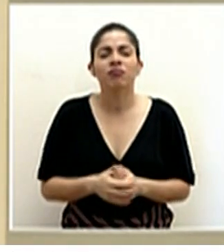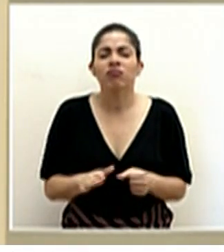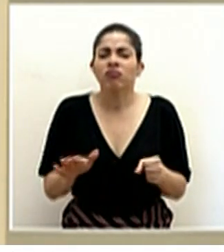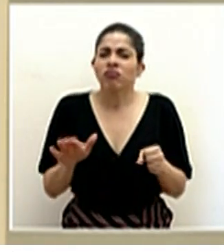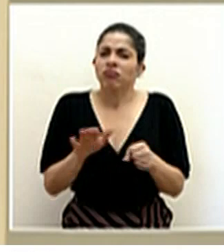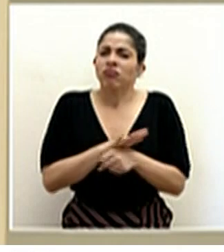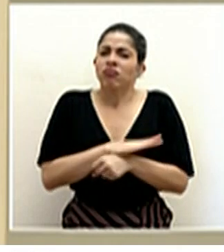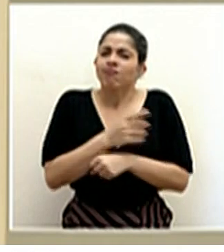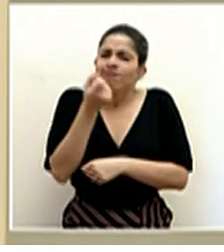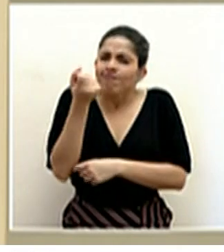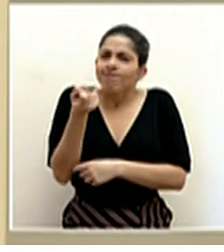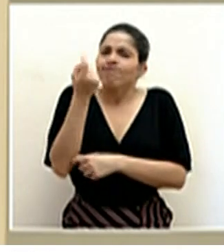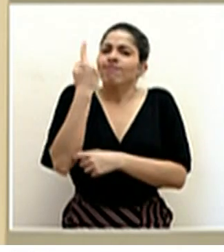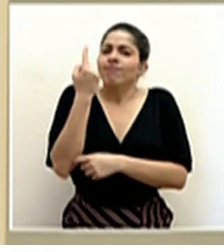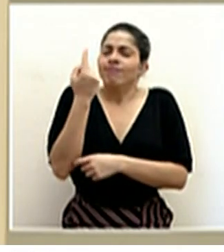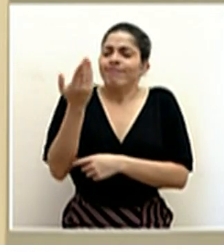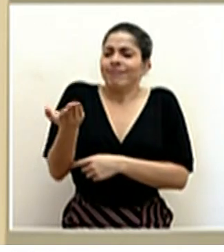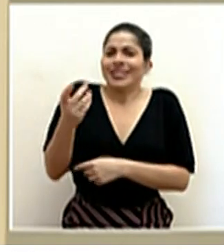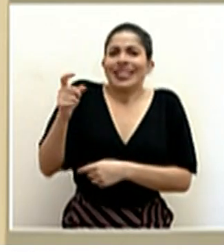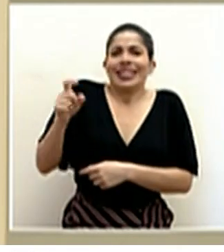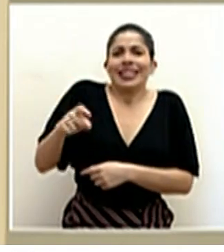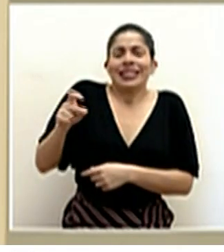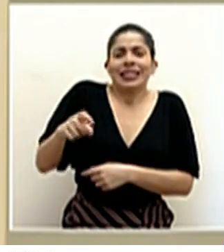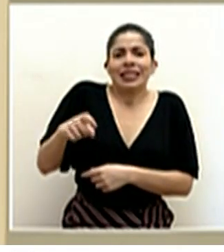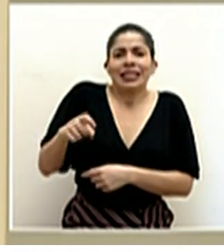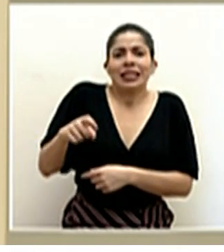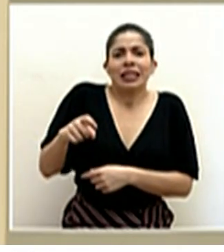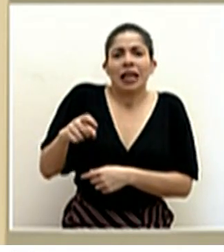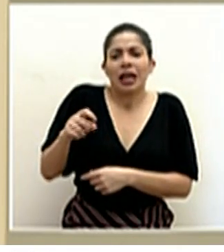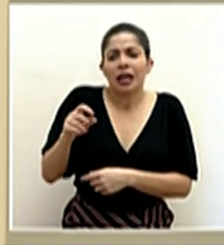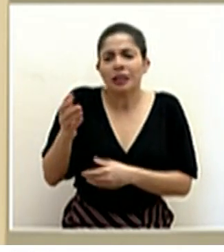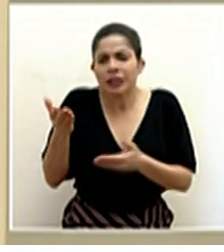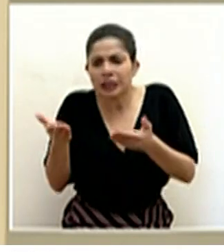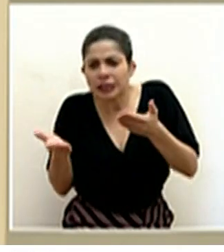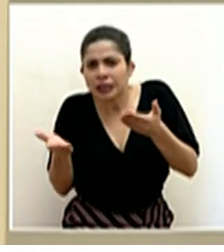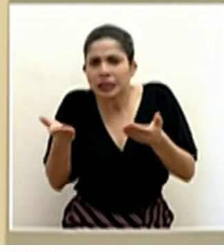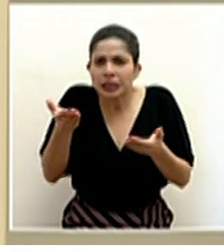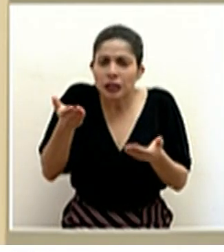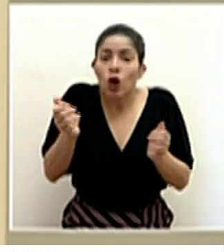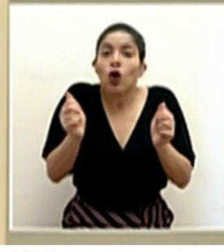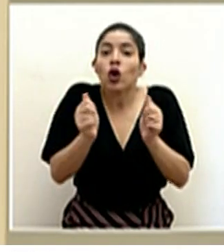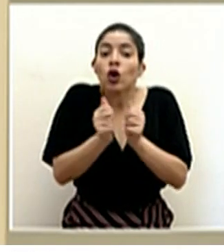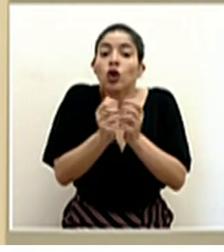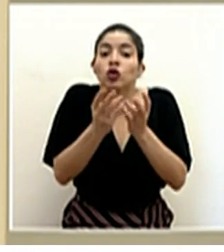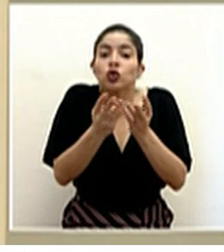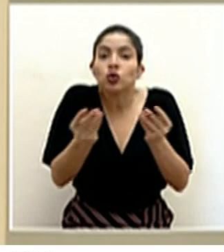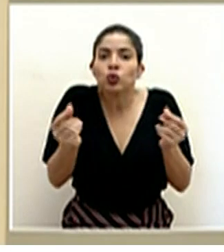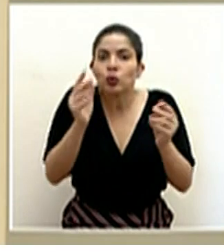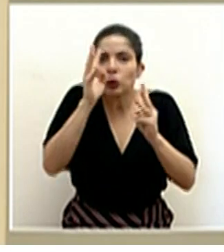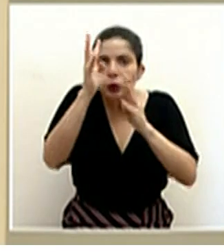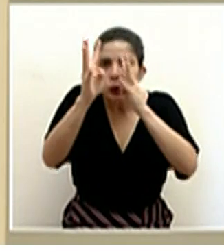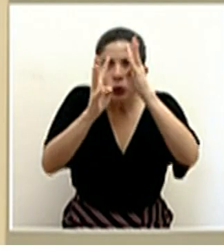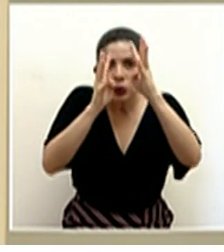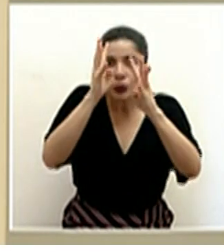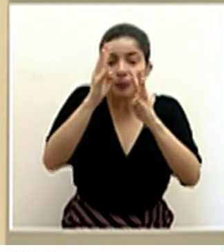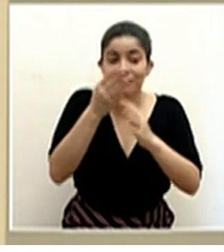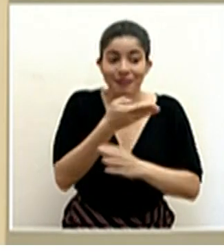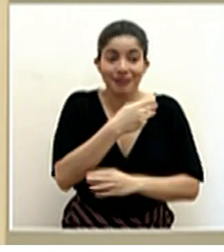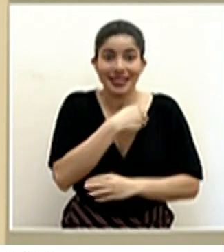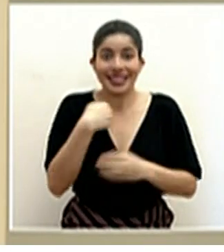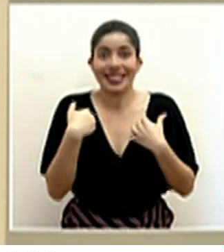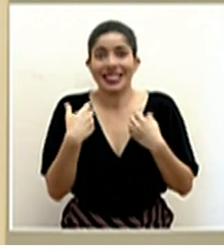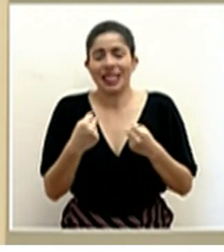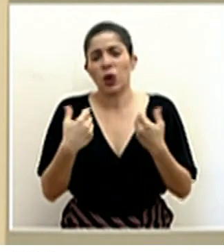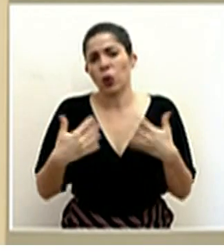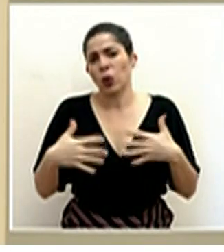absoluta comprensión de la necesidad de seguir encontrando balances con soluciones creativas, y el Ministerio de Salud ha